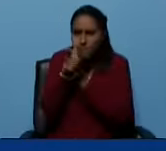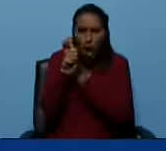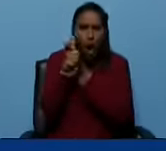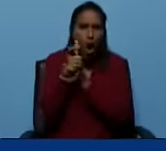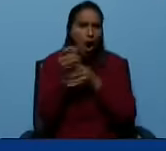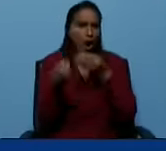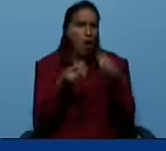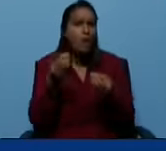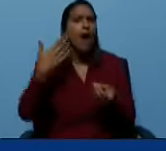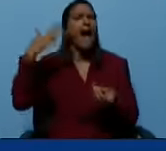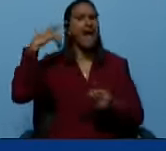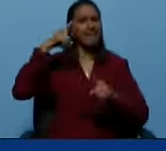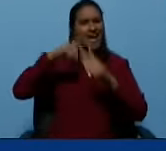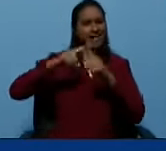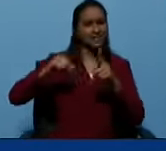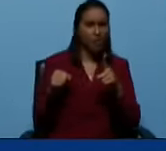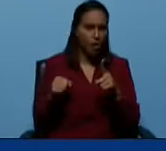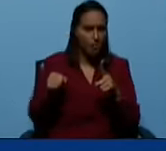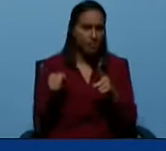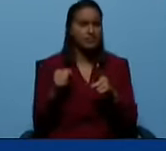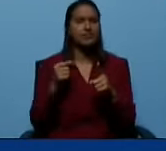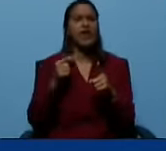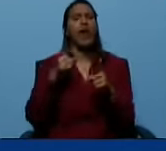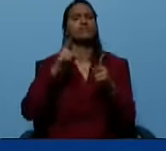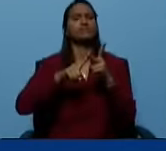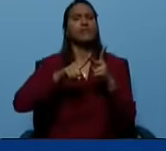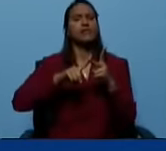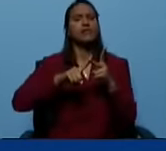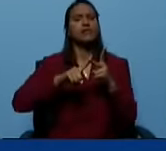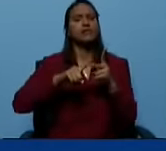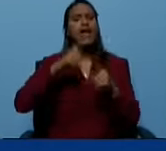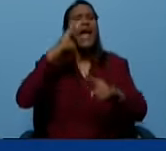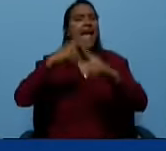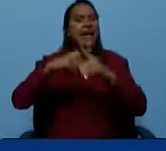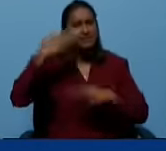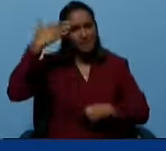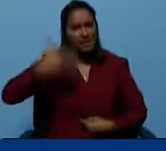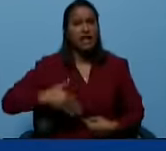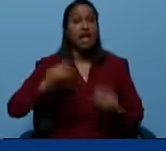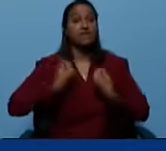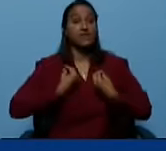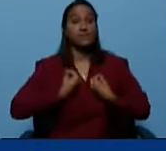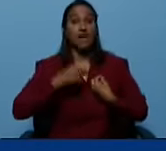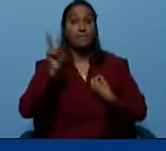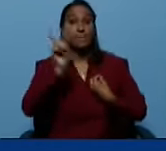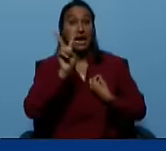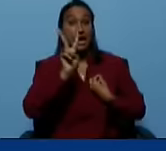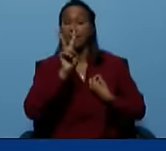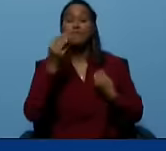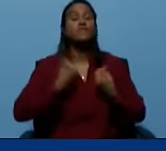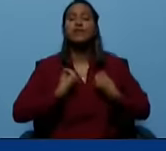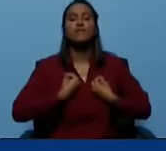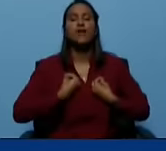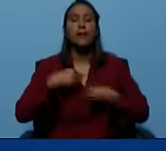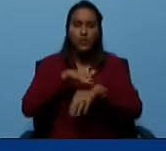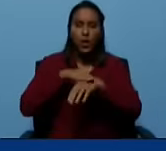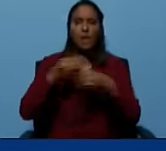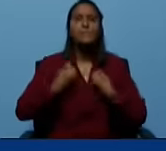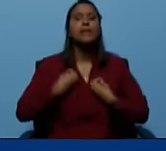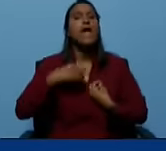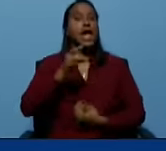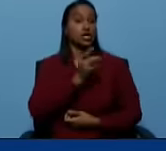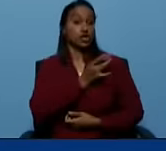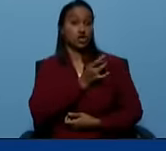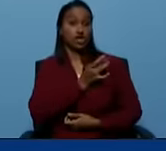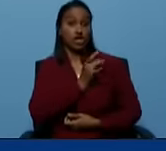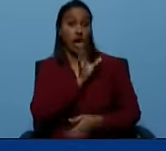fueron ex policías o ex militares y viven en Chile, para que vinieran a Venezuela. se prepararon. Por eso te digo,